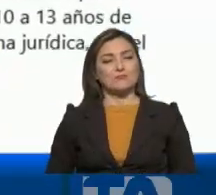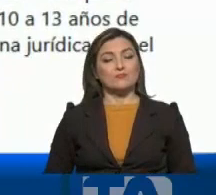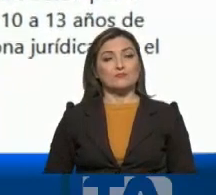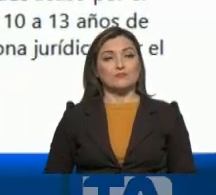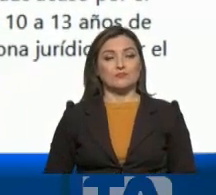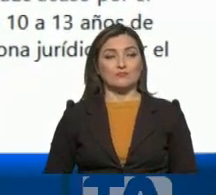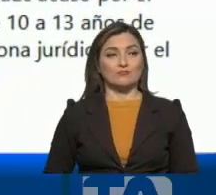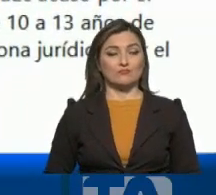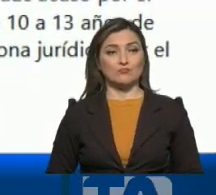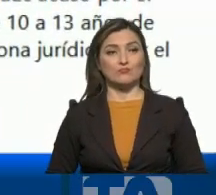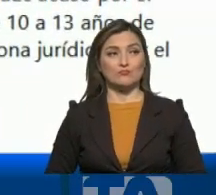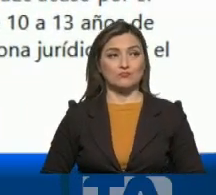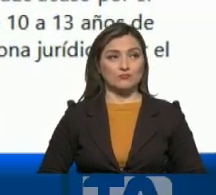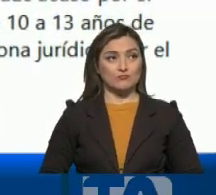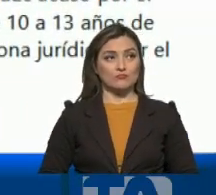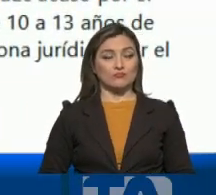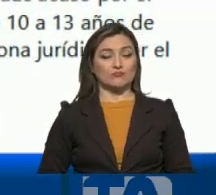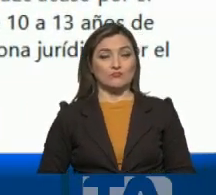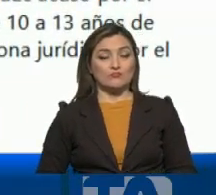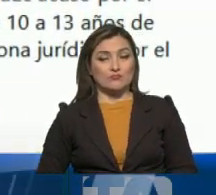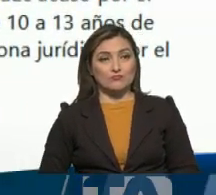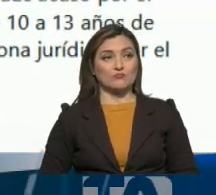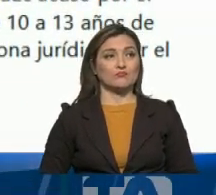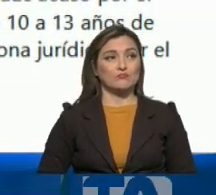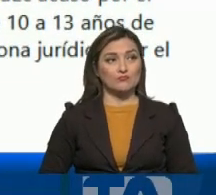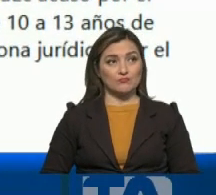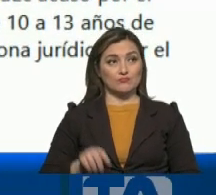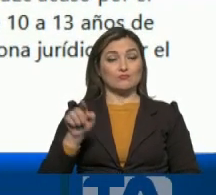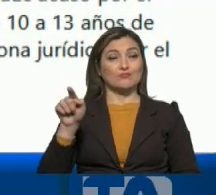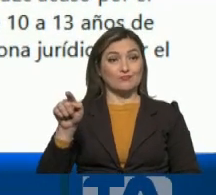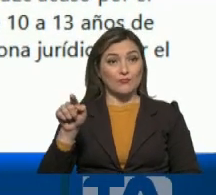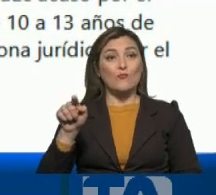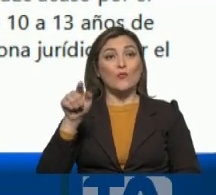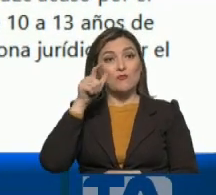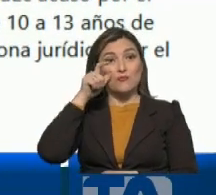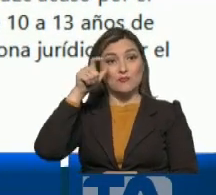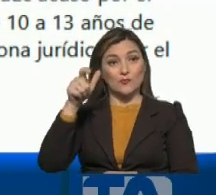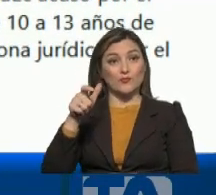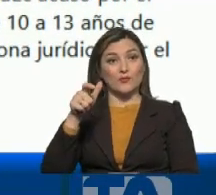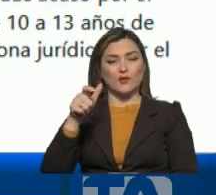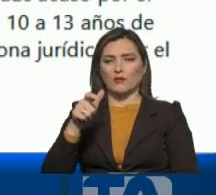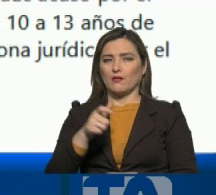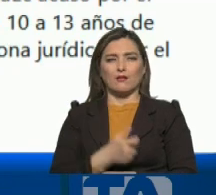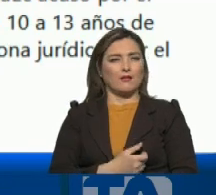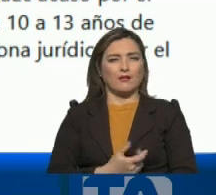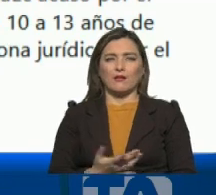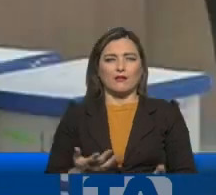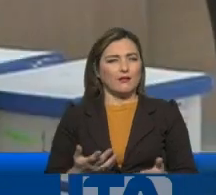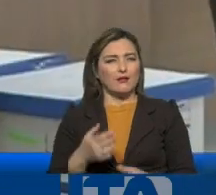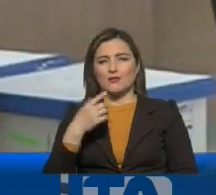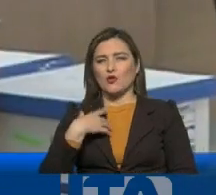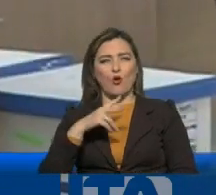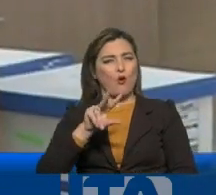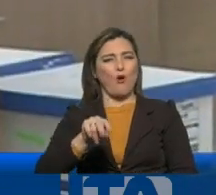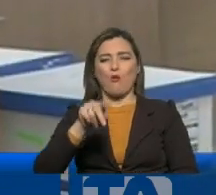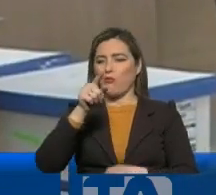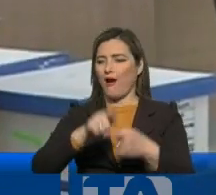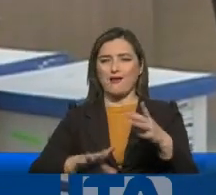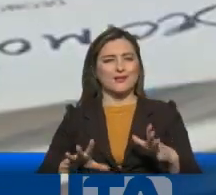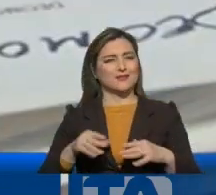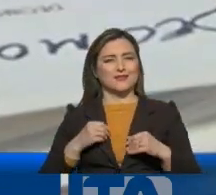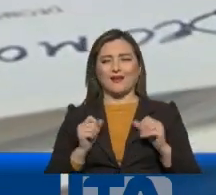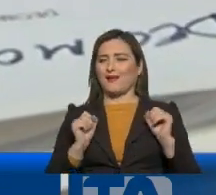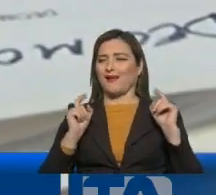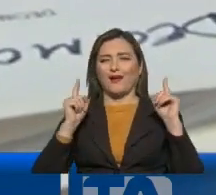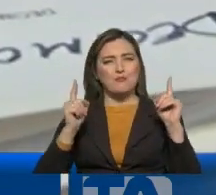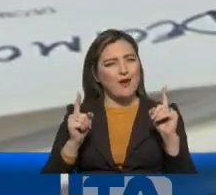en su cuenta de 'twitter' la fiscal general del estado diana salazar tildó de inconcebible a la sentencia que resolvió un tribunal de justicia